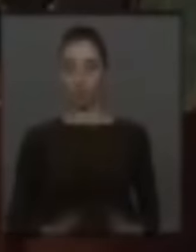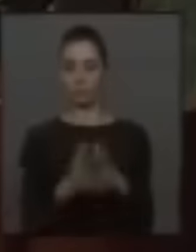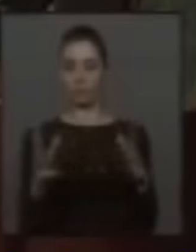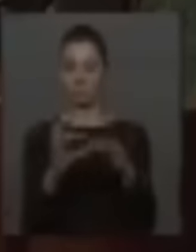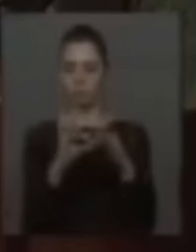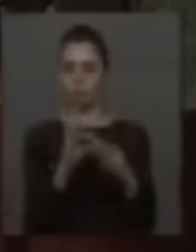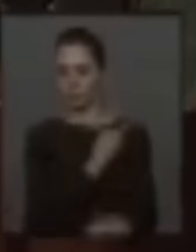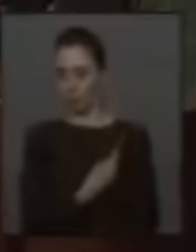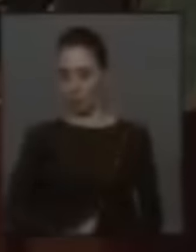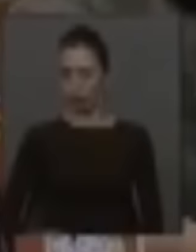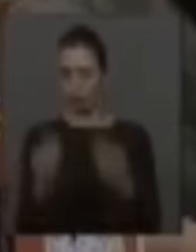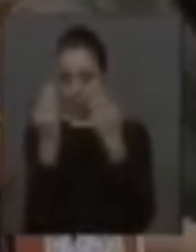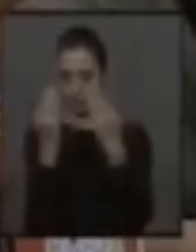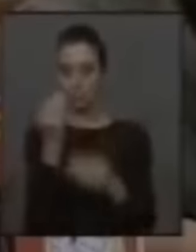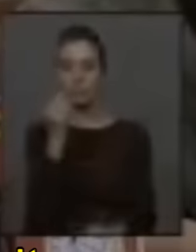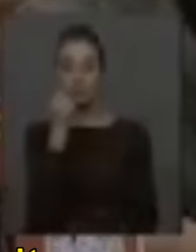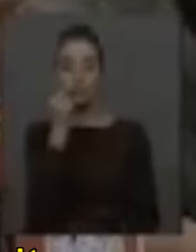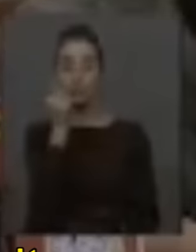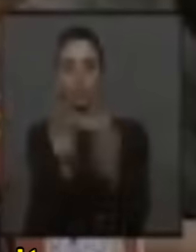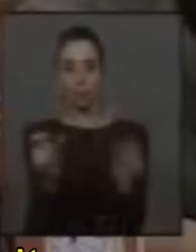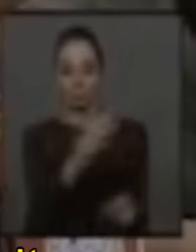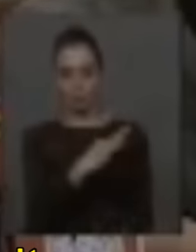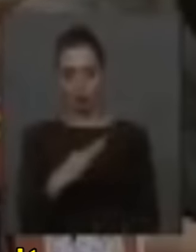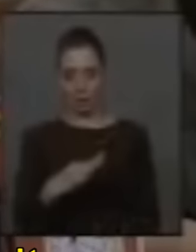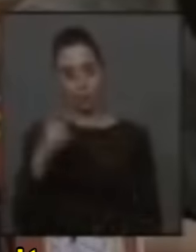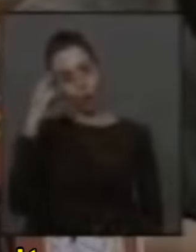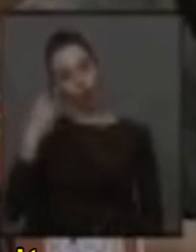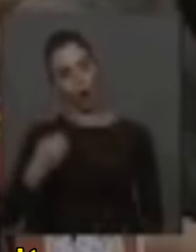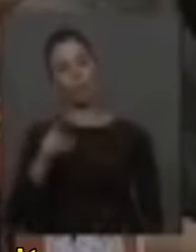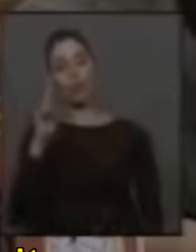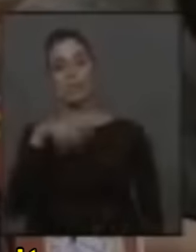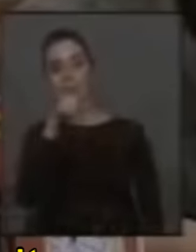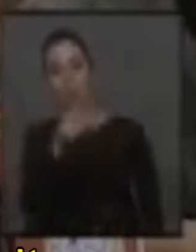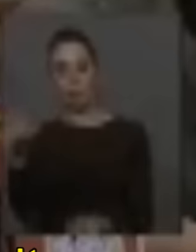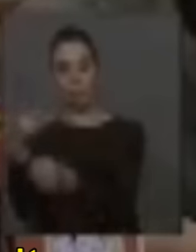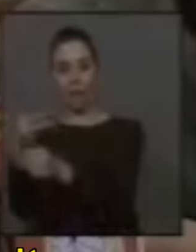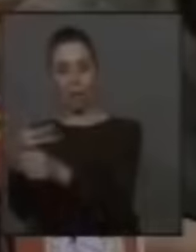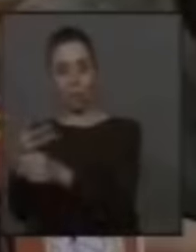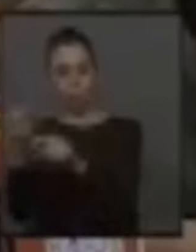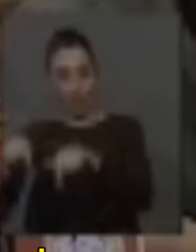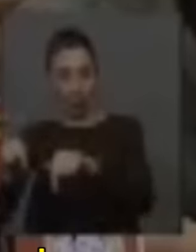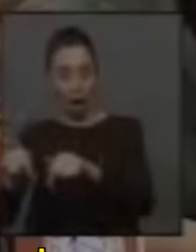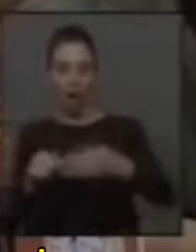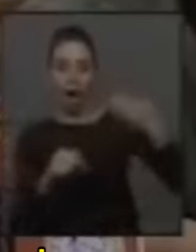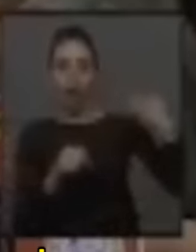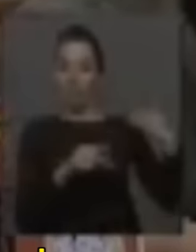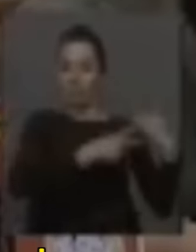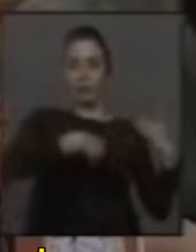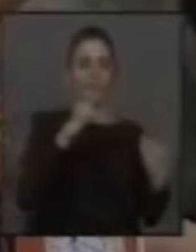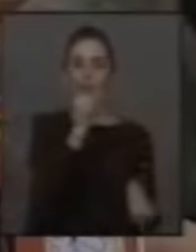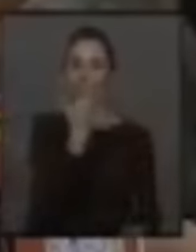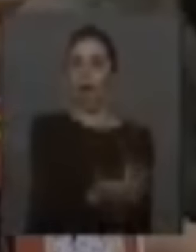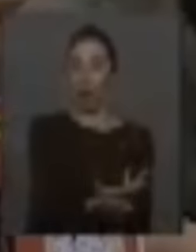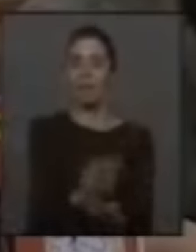Muchas gracias, Presidenta. Saludar a los ministros. Aunque parezca obvio, sin los adultos mayores de hoy, nosotros no existiríamos. Sin su trabajo y sin sus